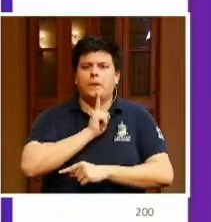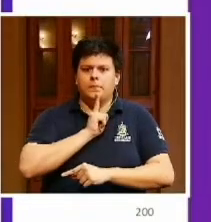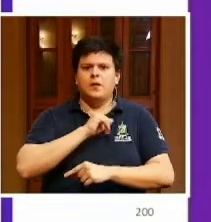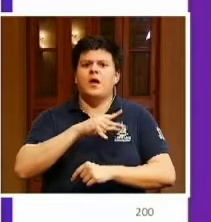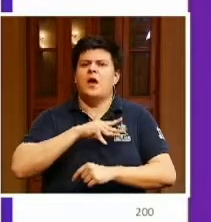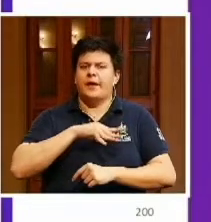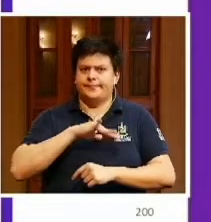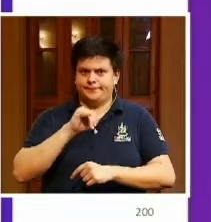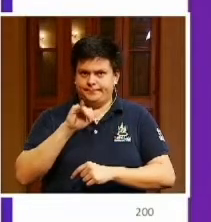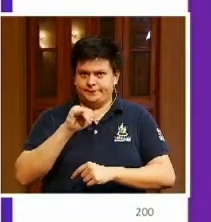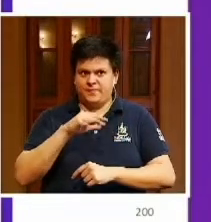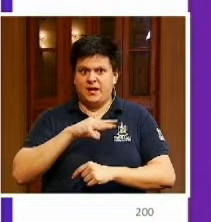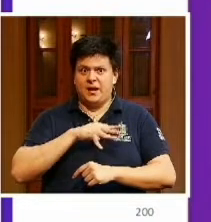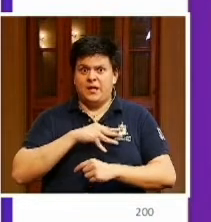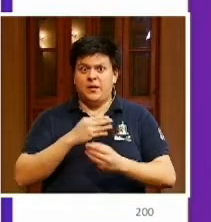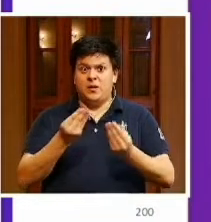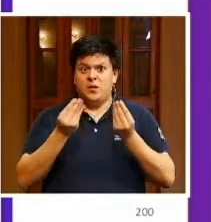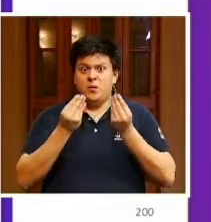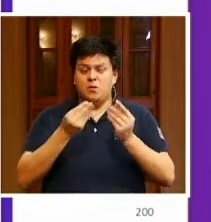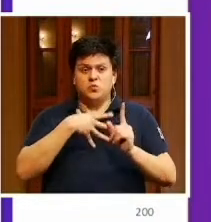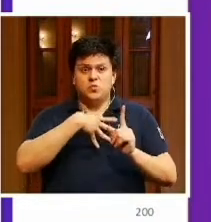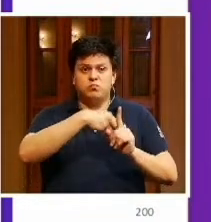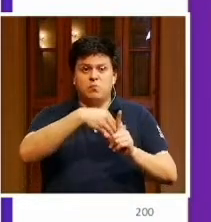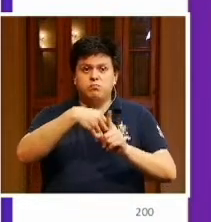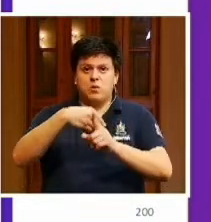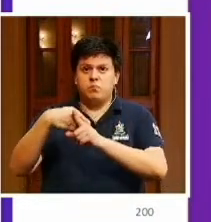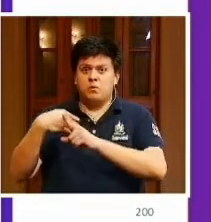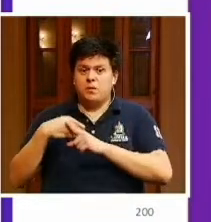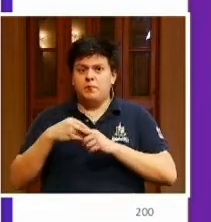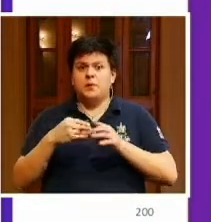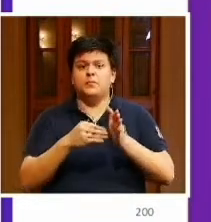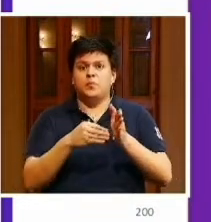contagios, hay muchos contagios todavía.